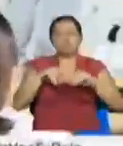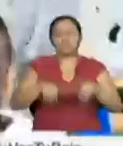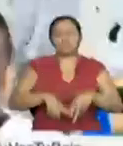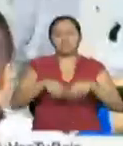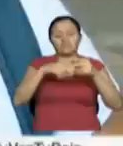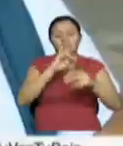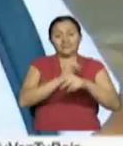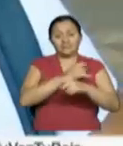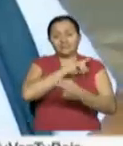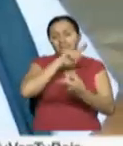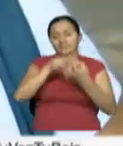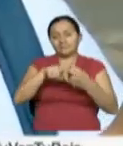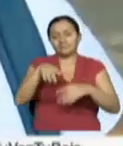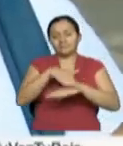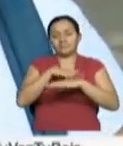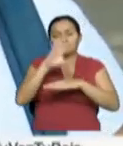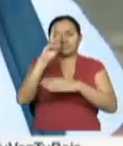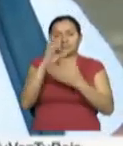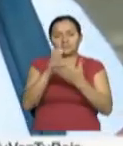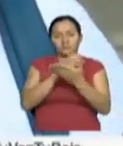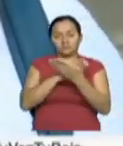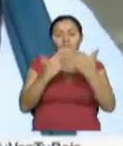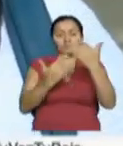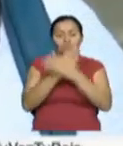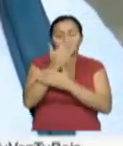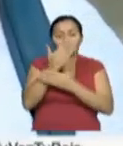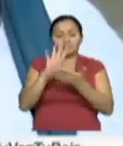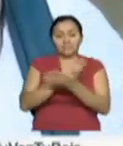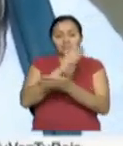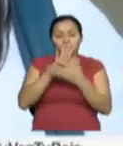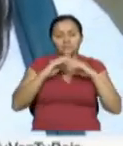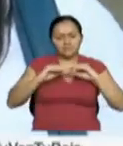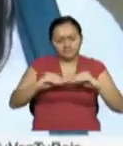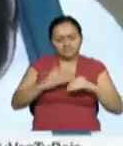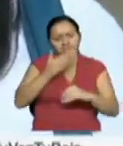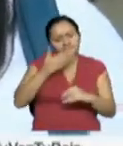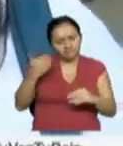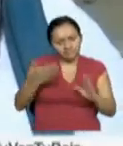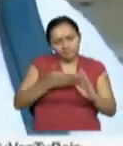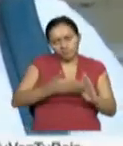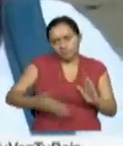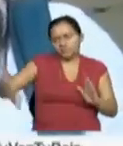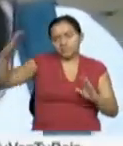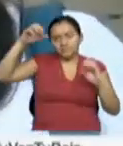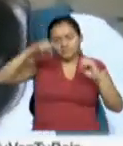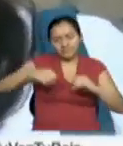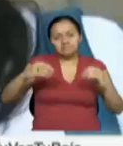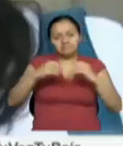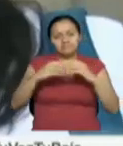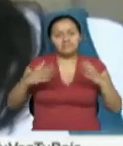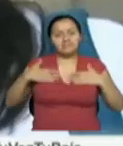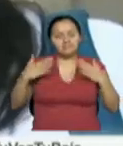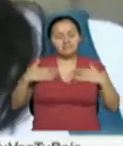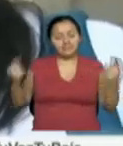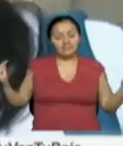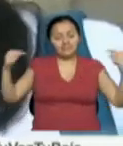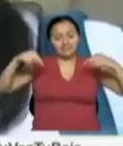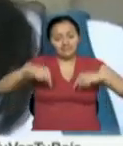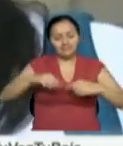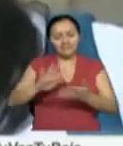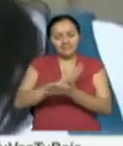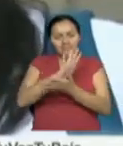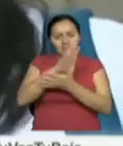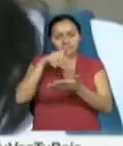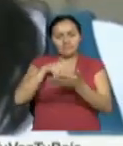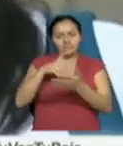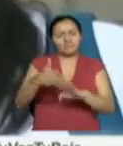hasta bachillerato. Con esta nueva escuela, nuestros niños van a educarse mejor, van a tener más alegría de venir a esta institución, porque antes